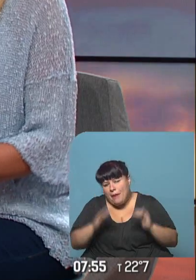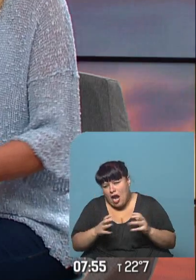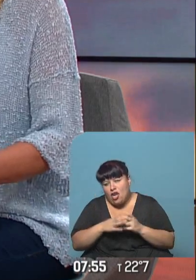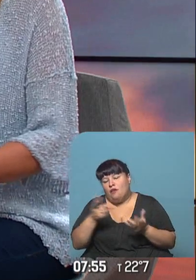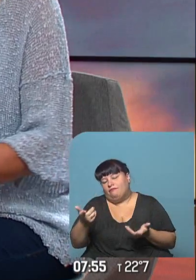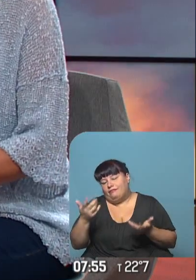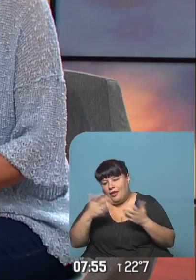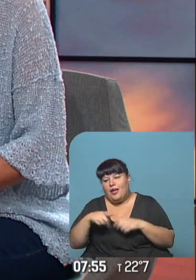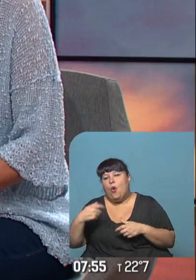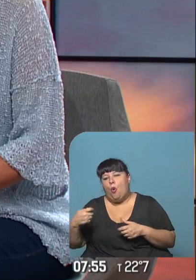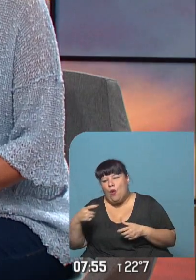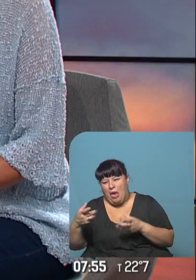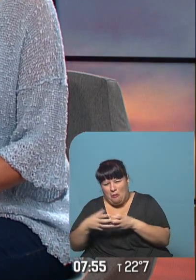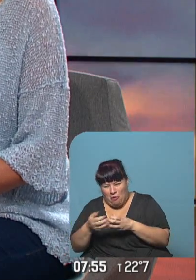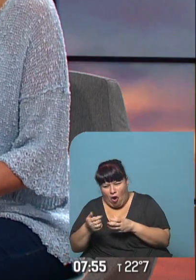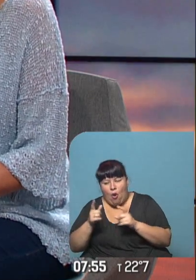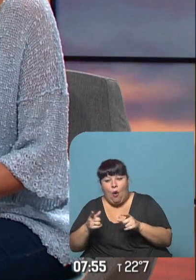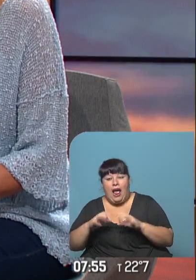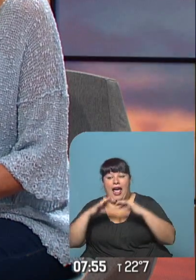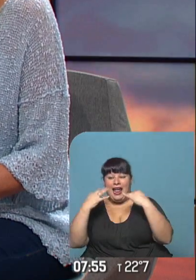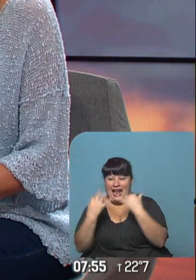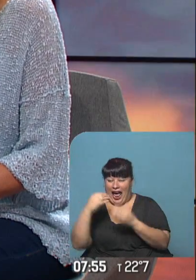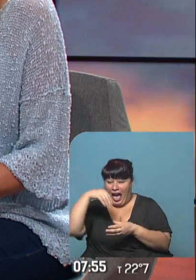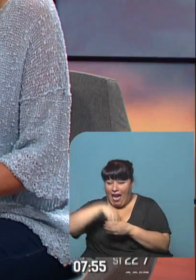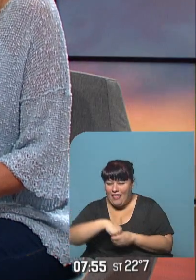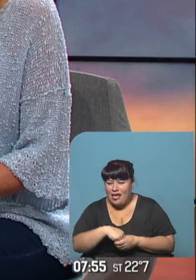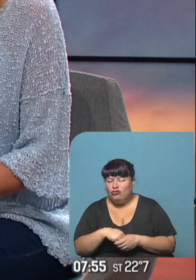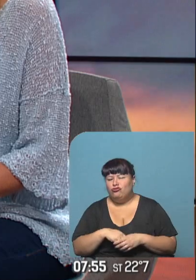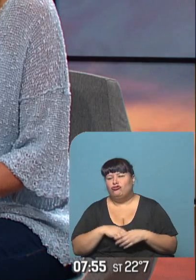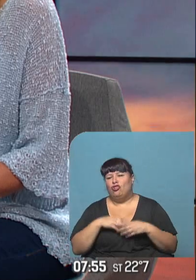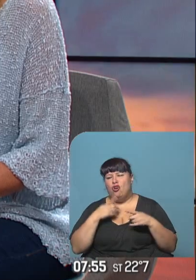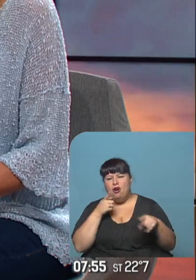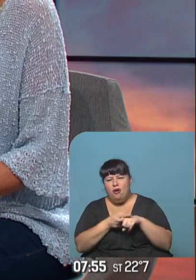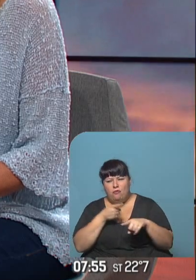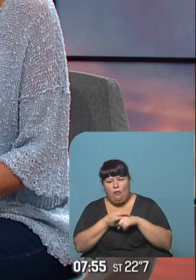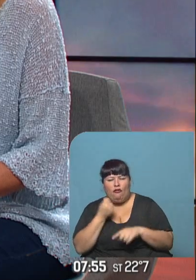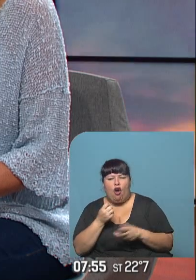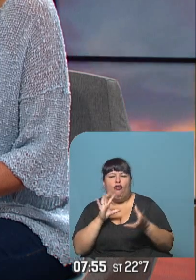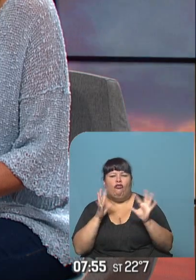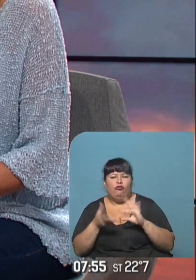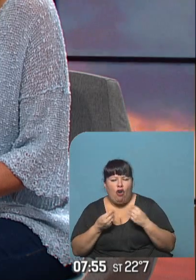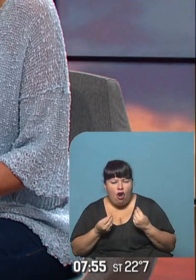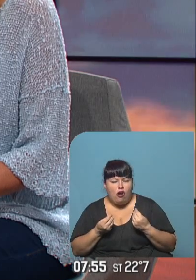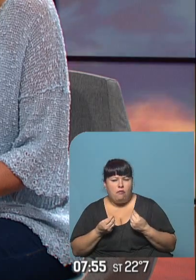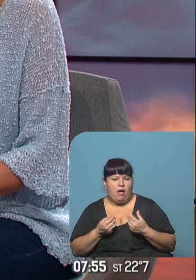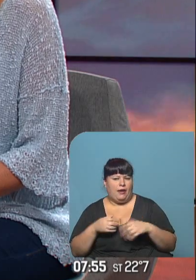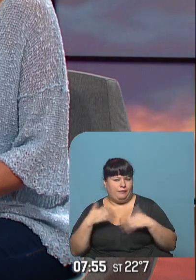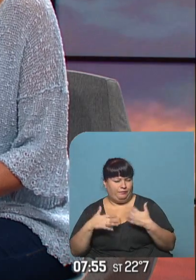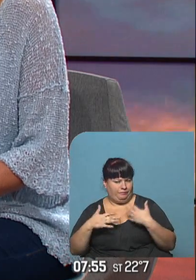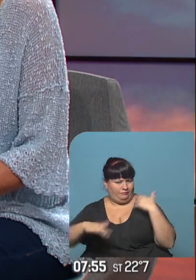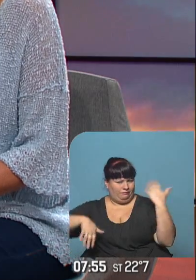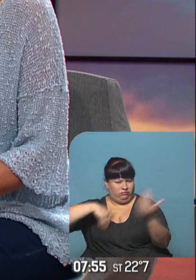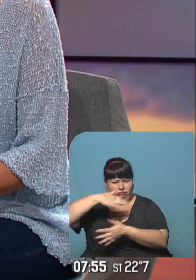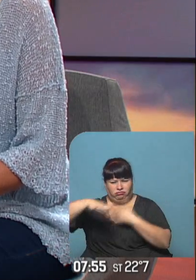caso lógicamente de los jubilados, pero en el recinto, cómo discutieron, de qué manera se generó